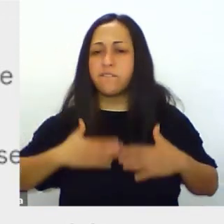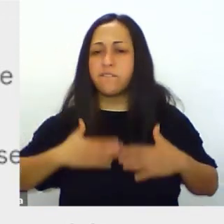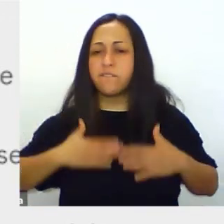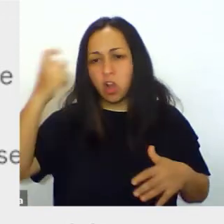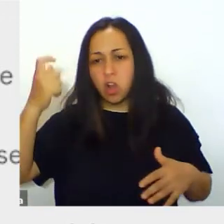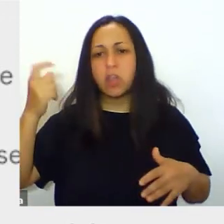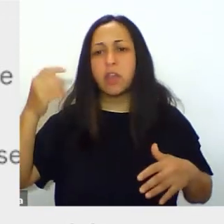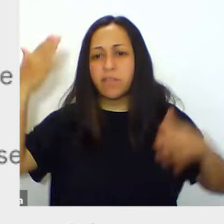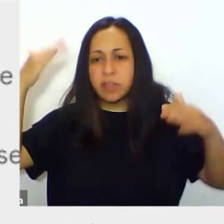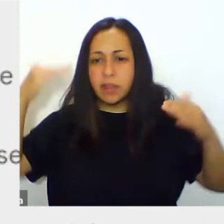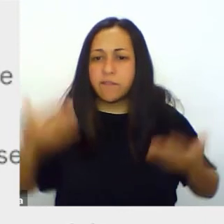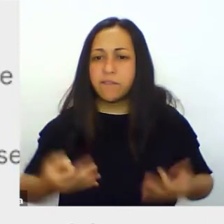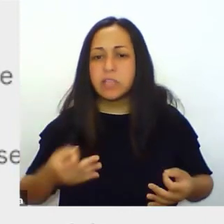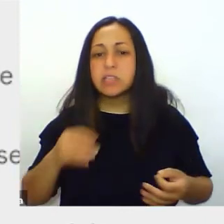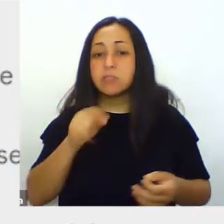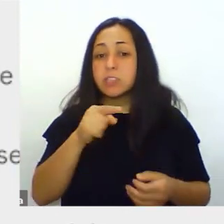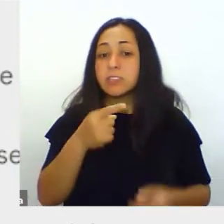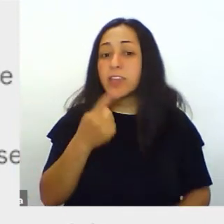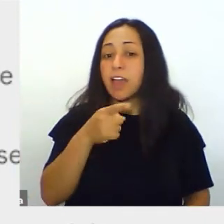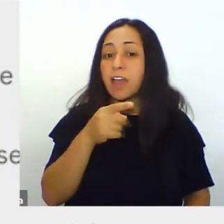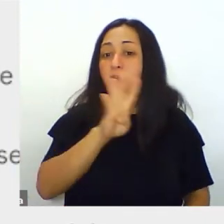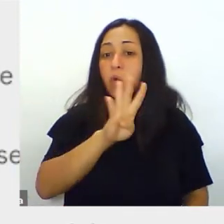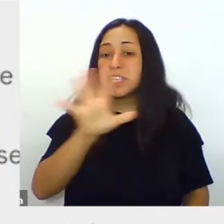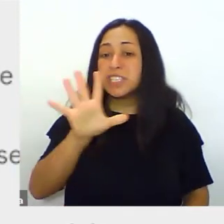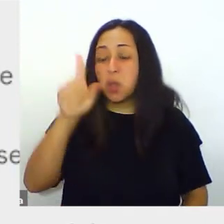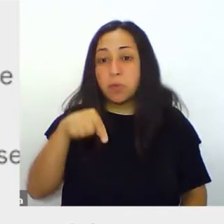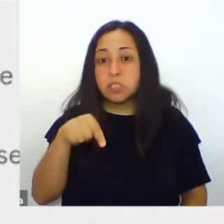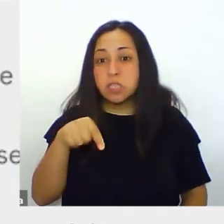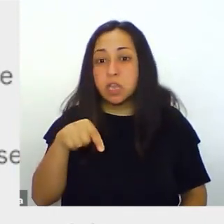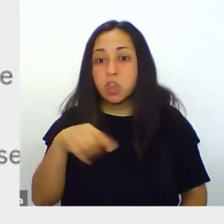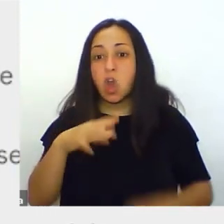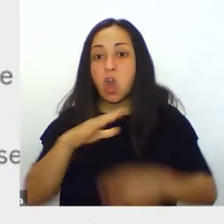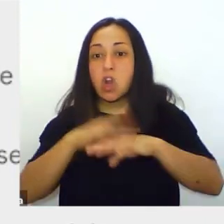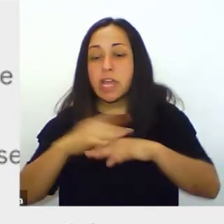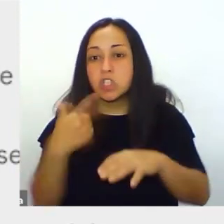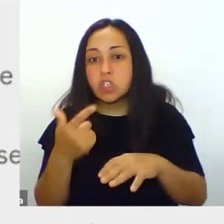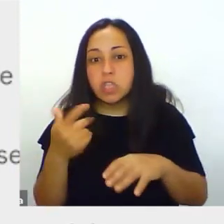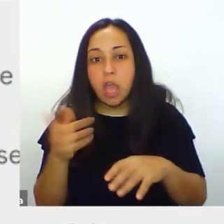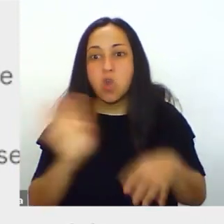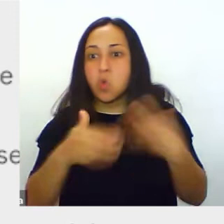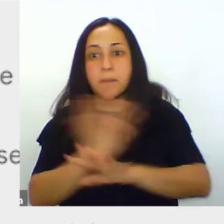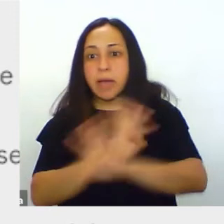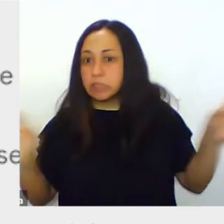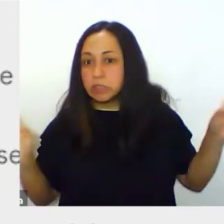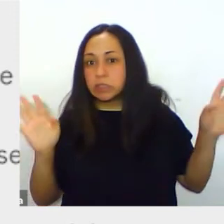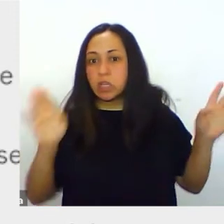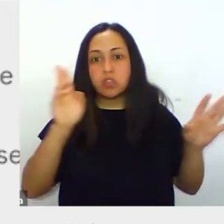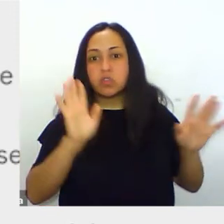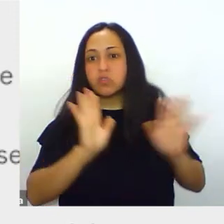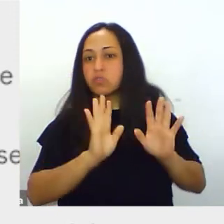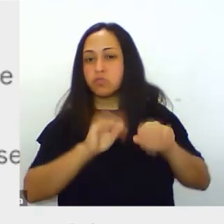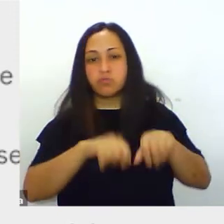y que, por ejemplo, se ve que el 45% suspendió el uso de redes sociales a causa de este tipo de violencia. O sea que es importante